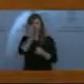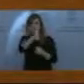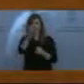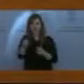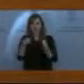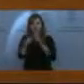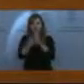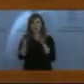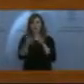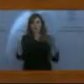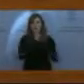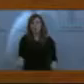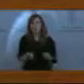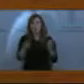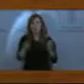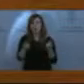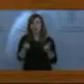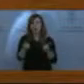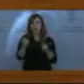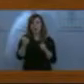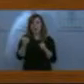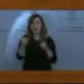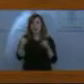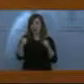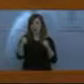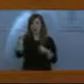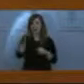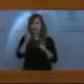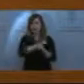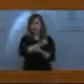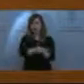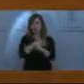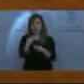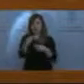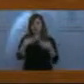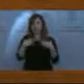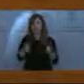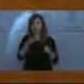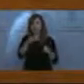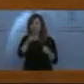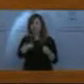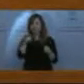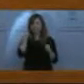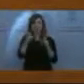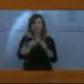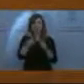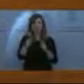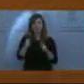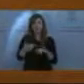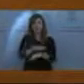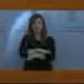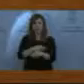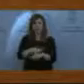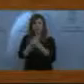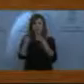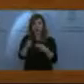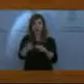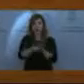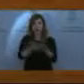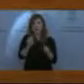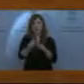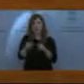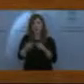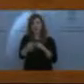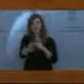la promoción de la actividad física beneficiosa para la salud, porque ese debe ser el propósito de una administración pública. Y aquí habla de políticas eficaces y habla de